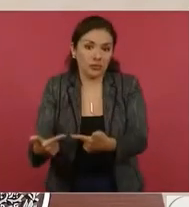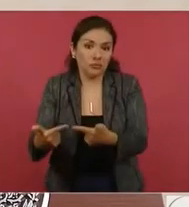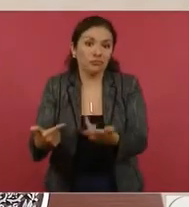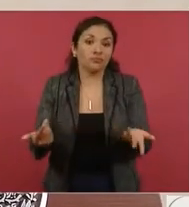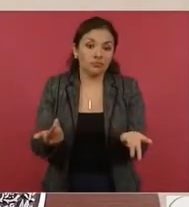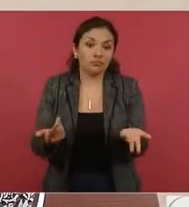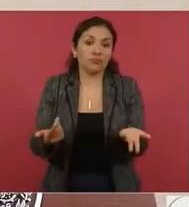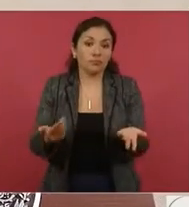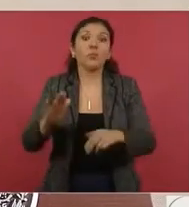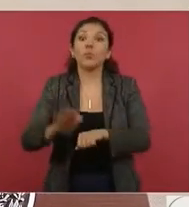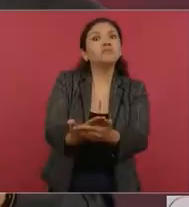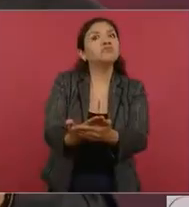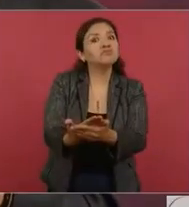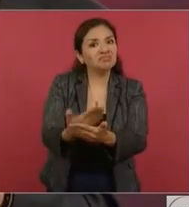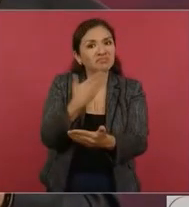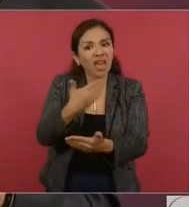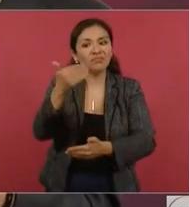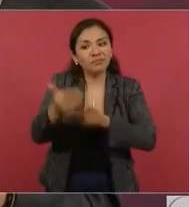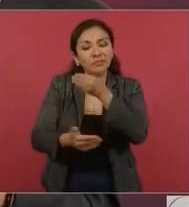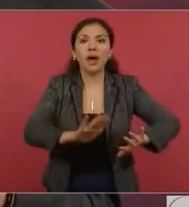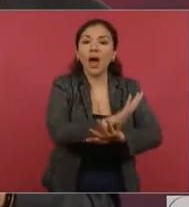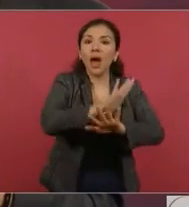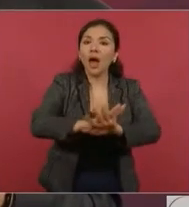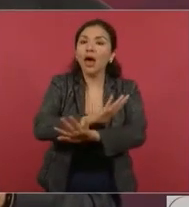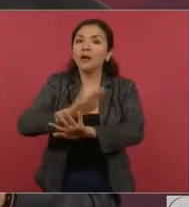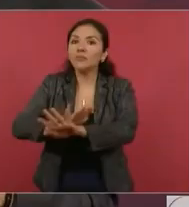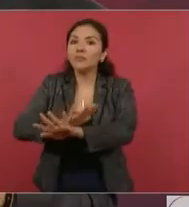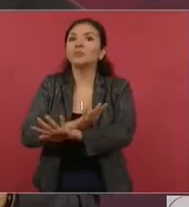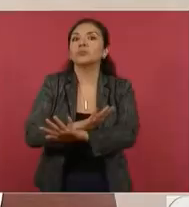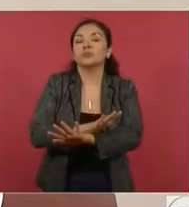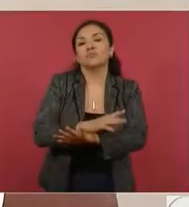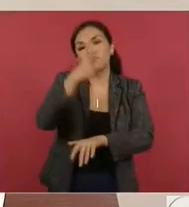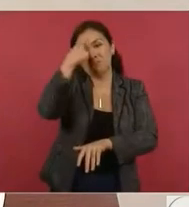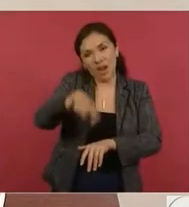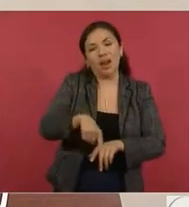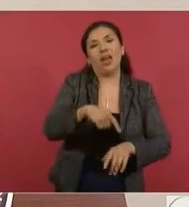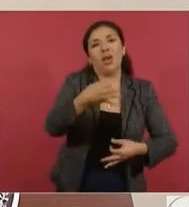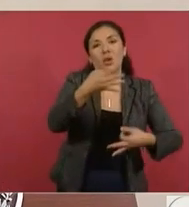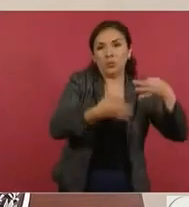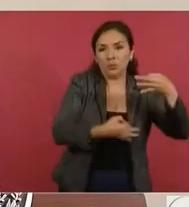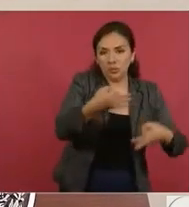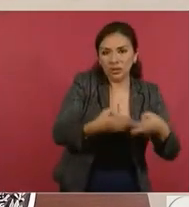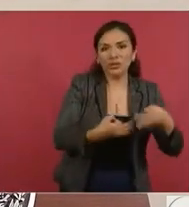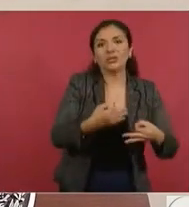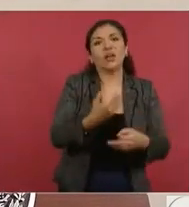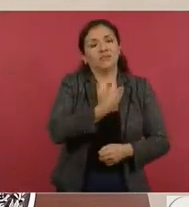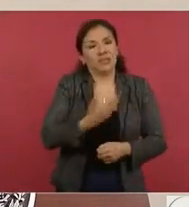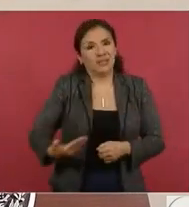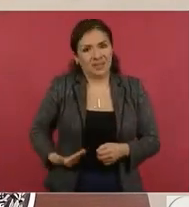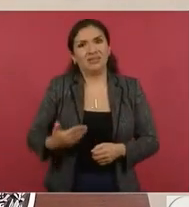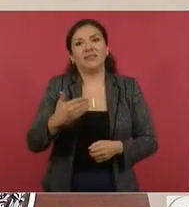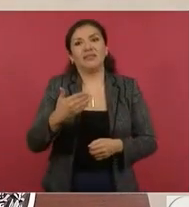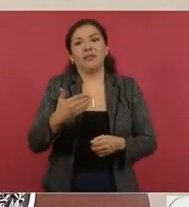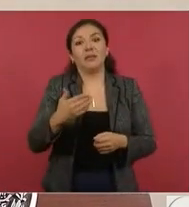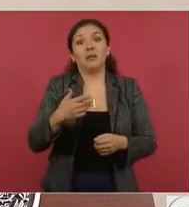Porque sí, se avanzó mucho con los cambios en el Poder Legislativo, en el Poder Ejecutivo,